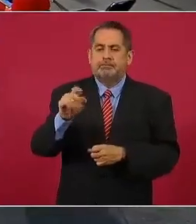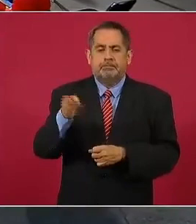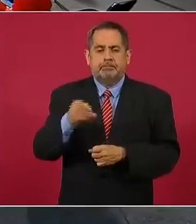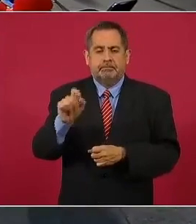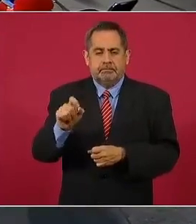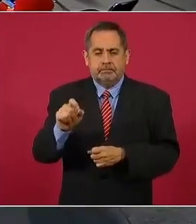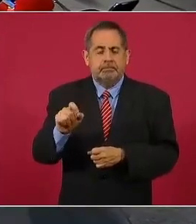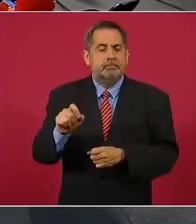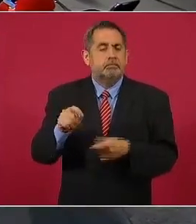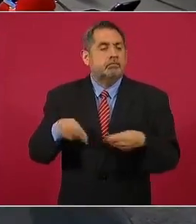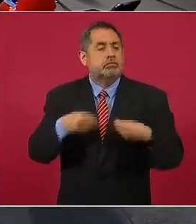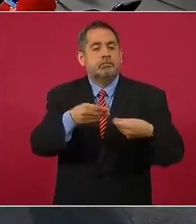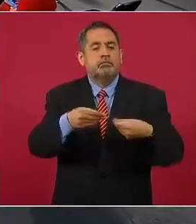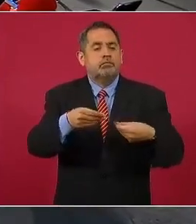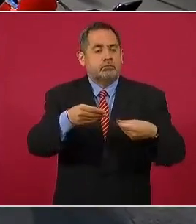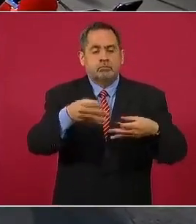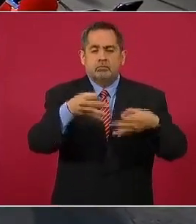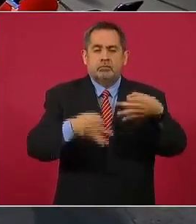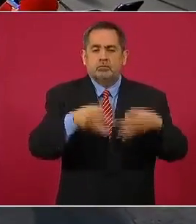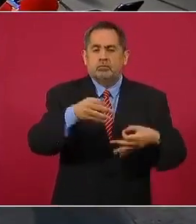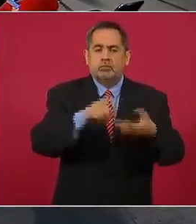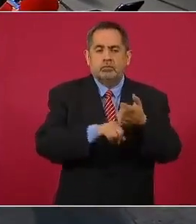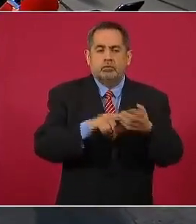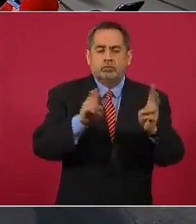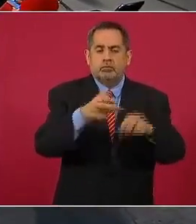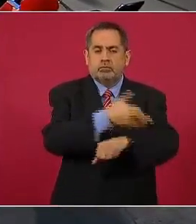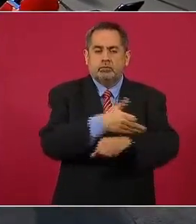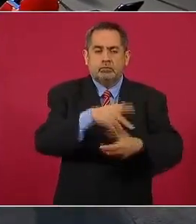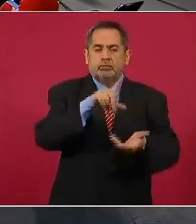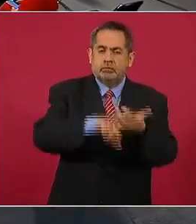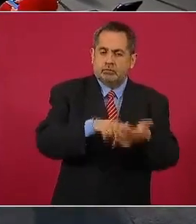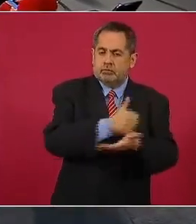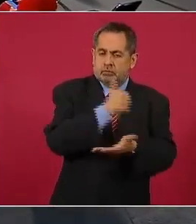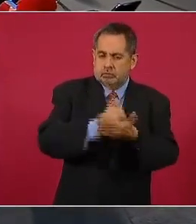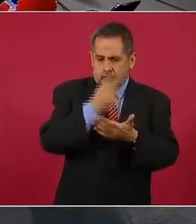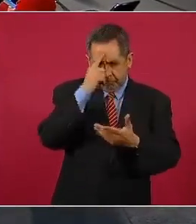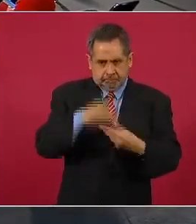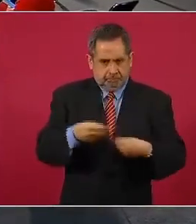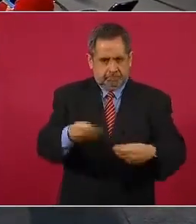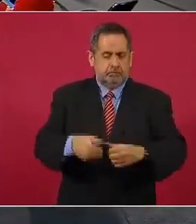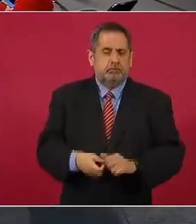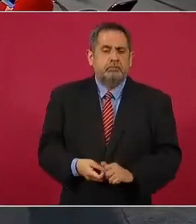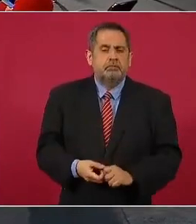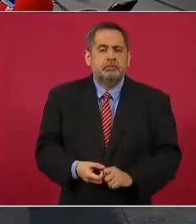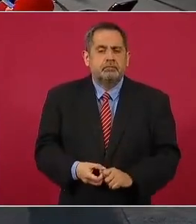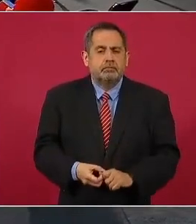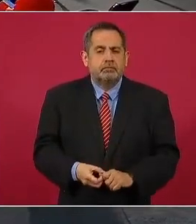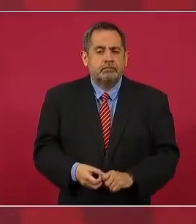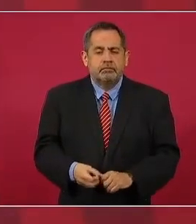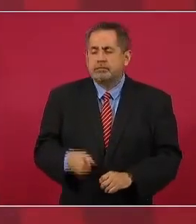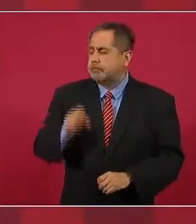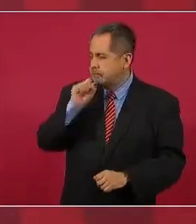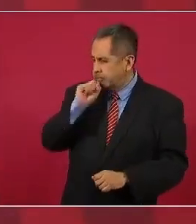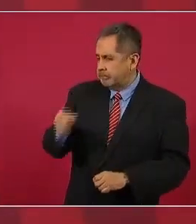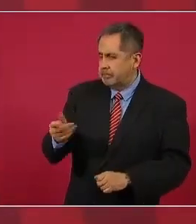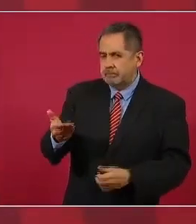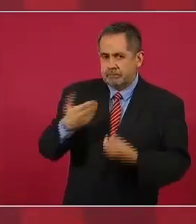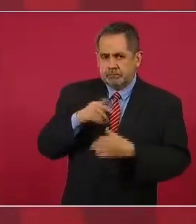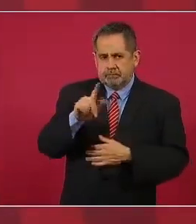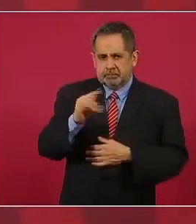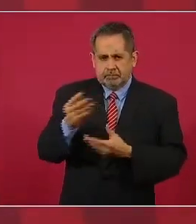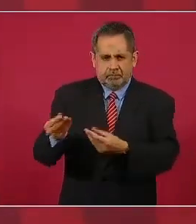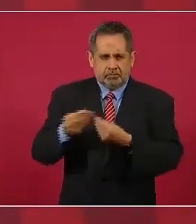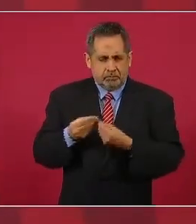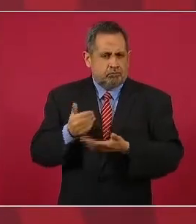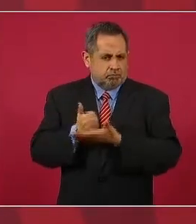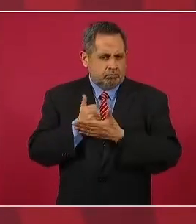748-2020 en los juzgados de lo familiar de aquí de la Ciudad de México. Pues también le pedimos a Leti que nos ayude. Yo